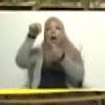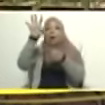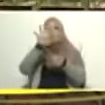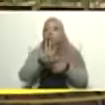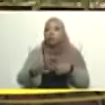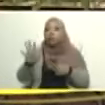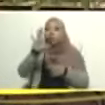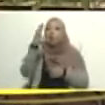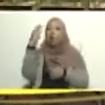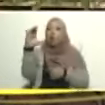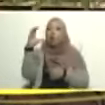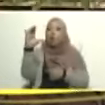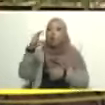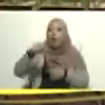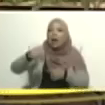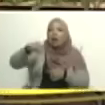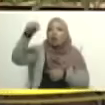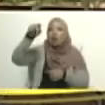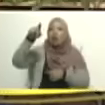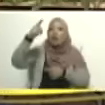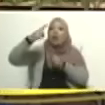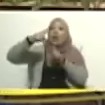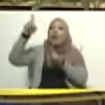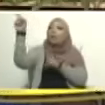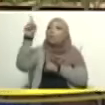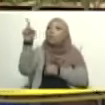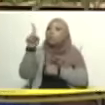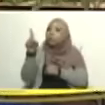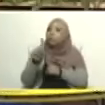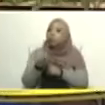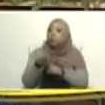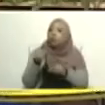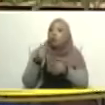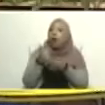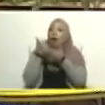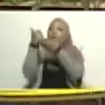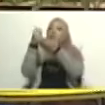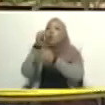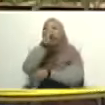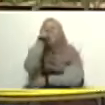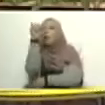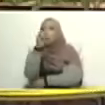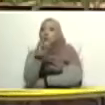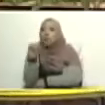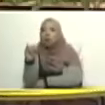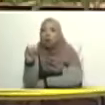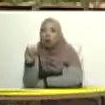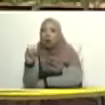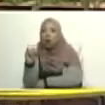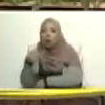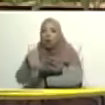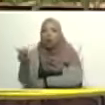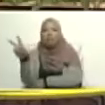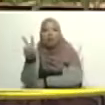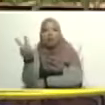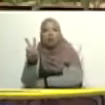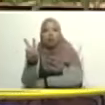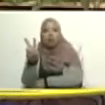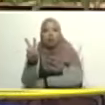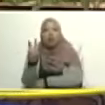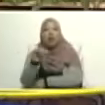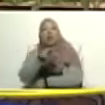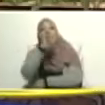para transmitir energía eléctrica hacia el occidente de Venezuela. Y traeremos de Venezuela